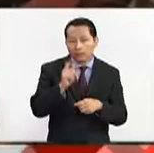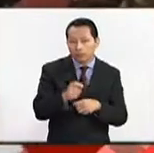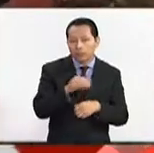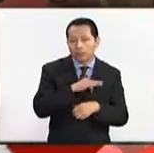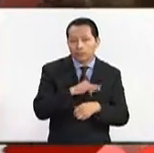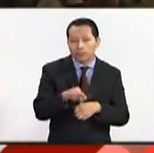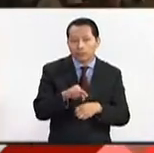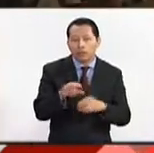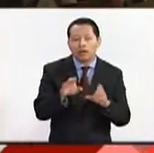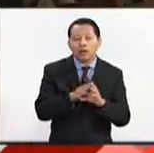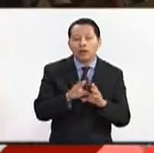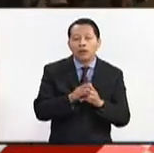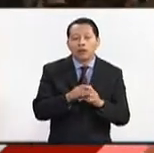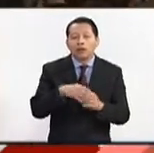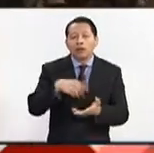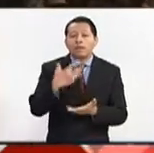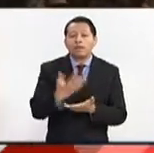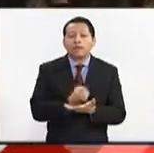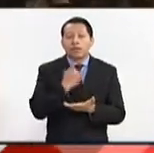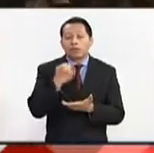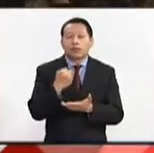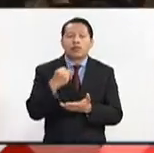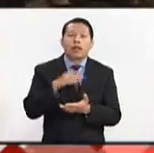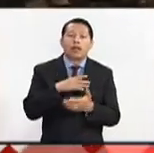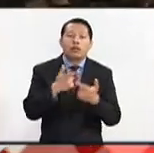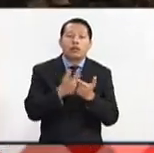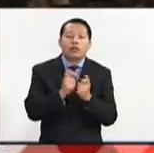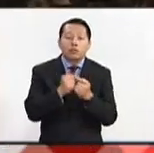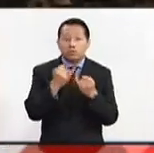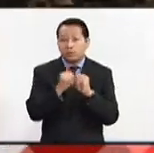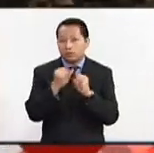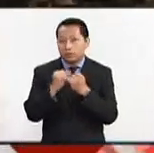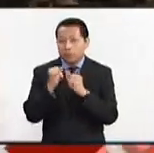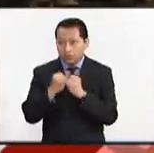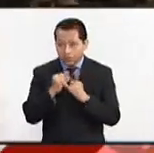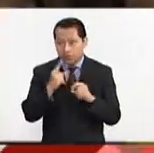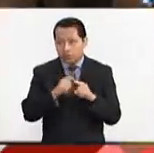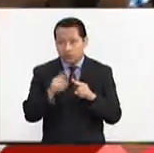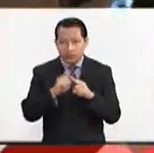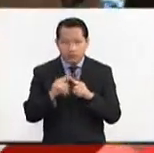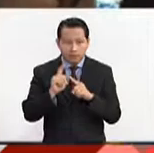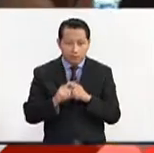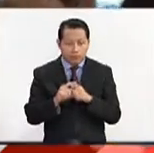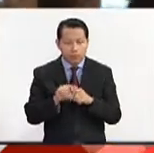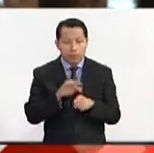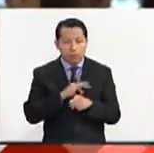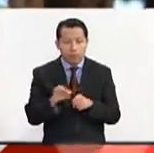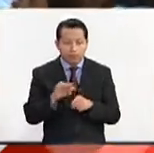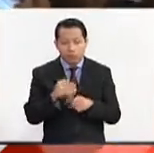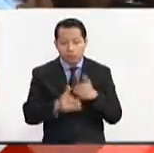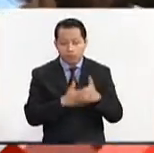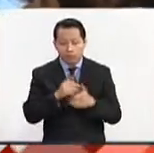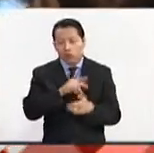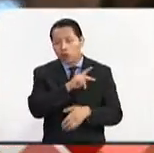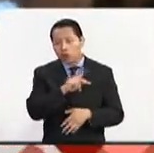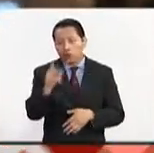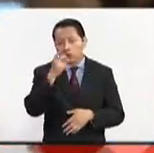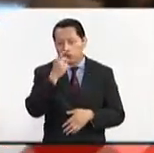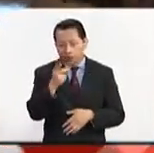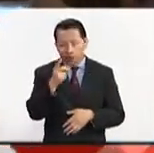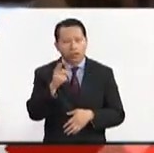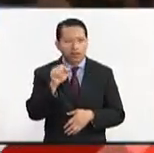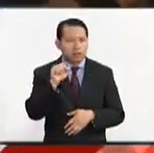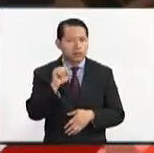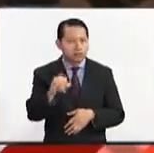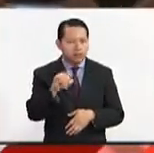decir, que la victoria de los partidos independentistas nacionalistas se quede interpretada por todos como una victoria del sí a